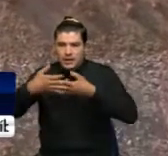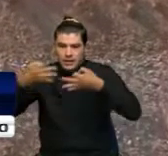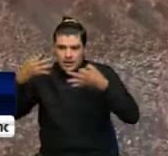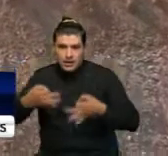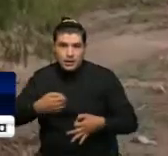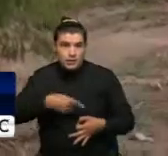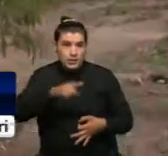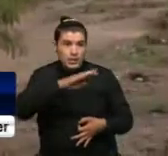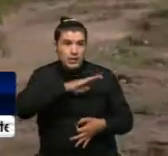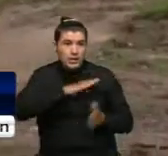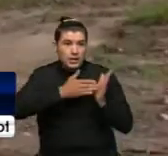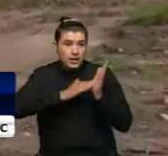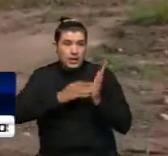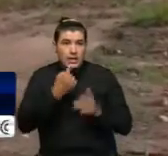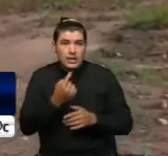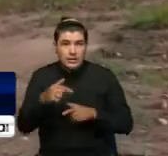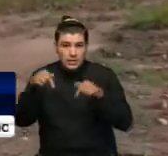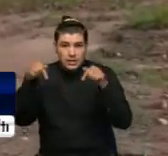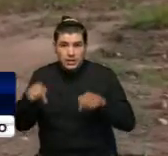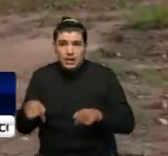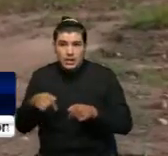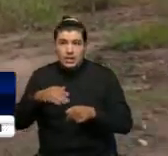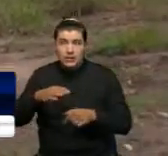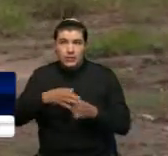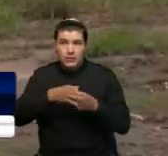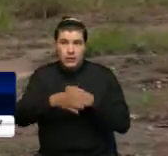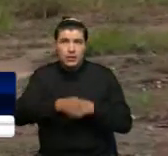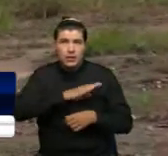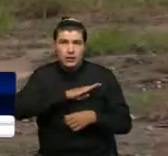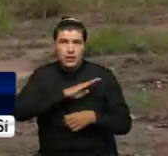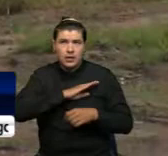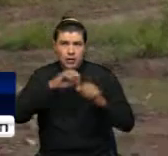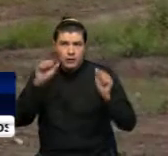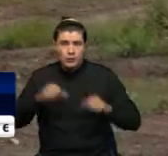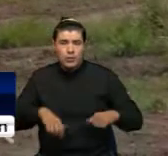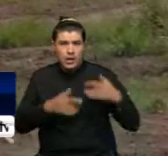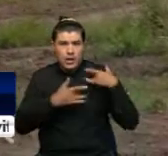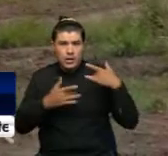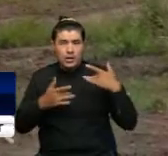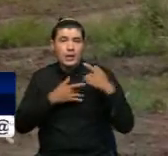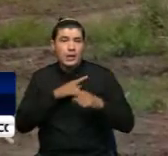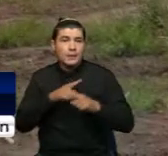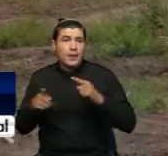ha sido enfático en que el municipio tiene toda la gente